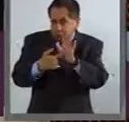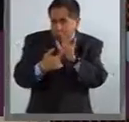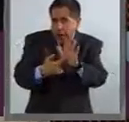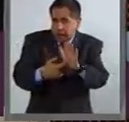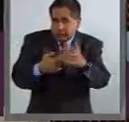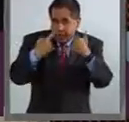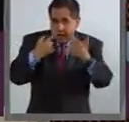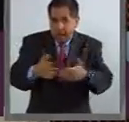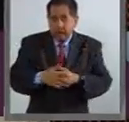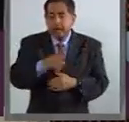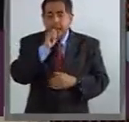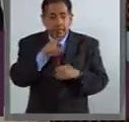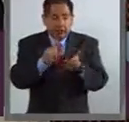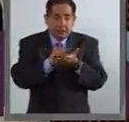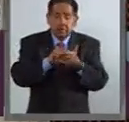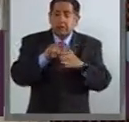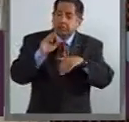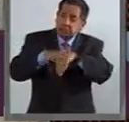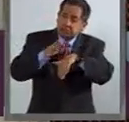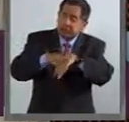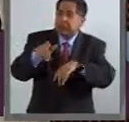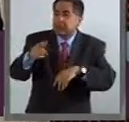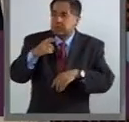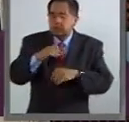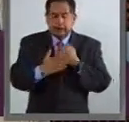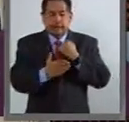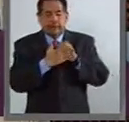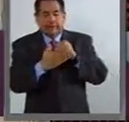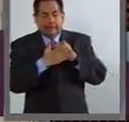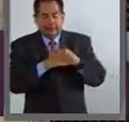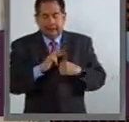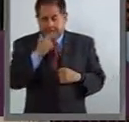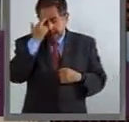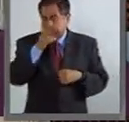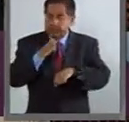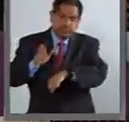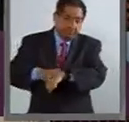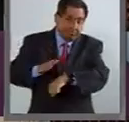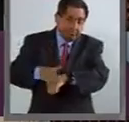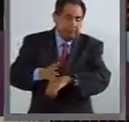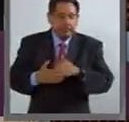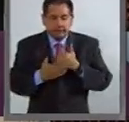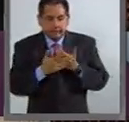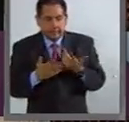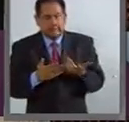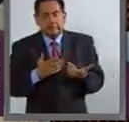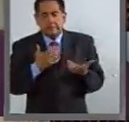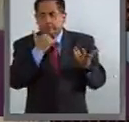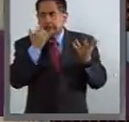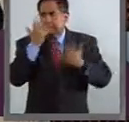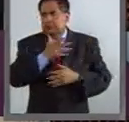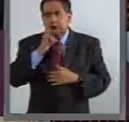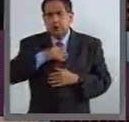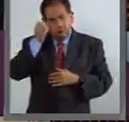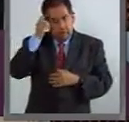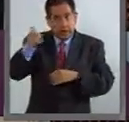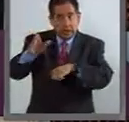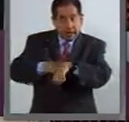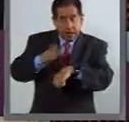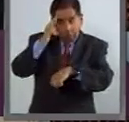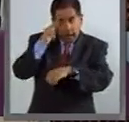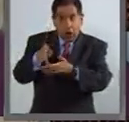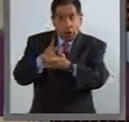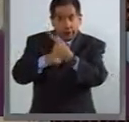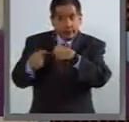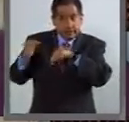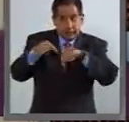están recordando de manera permanente que, pues no te olvides, en esta colonia te queremos de